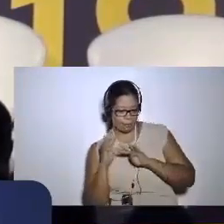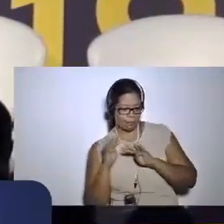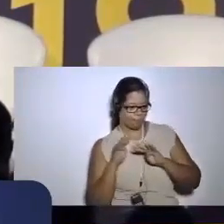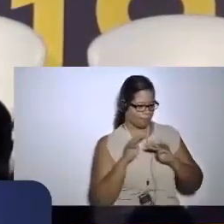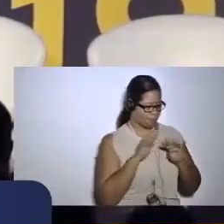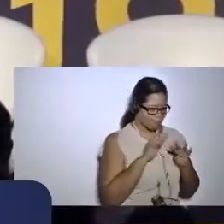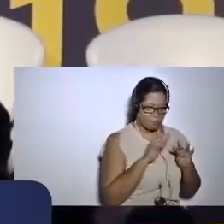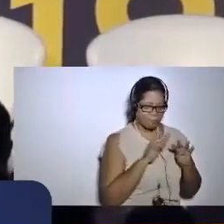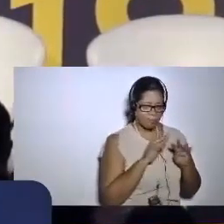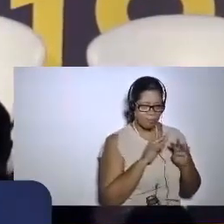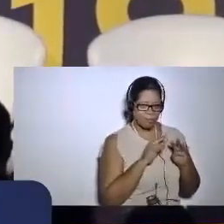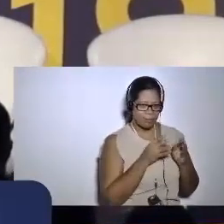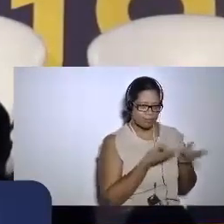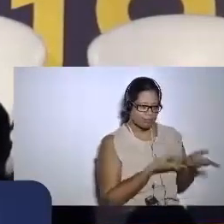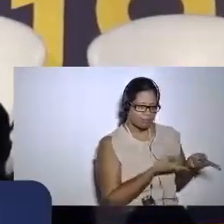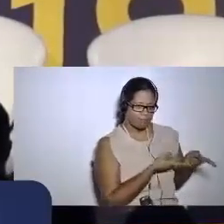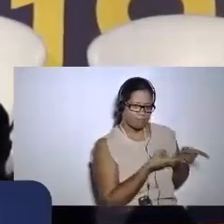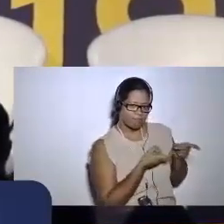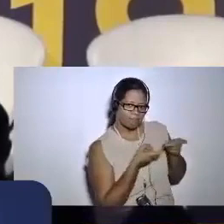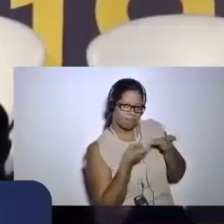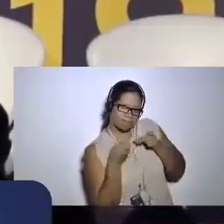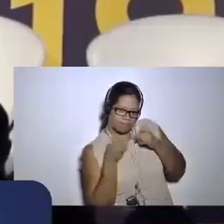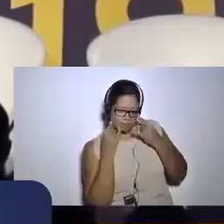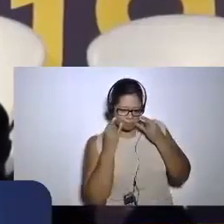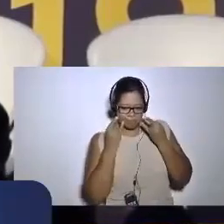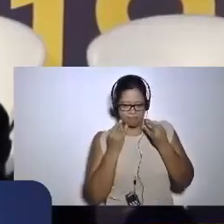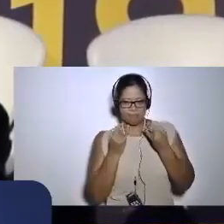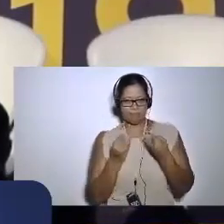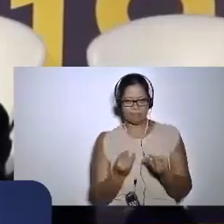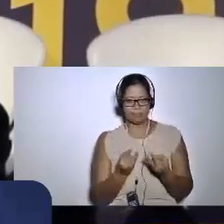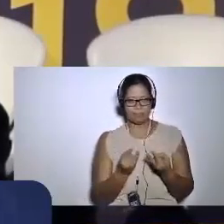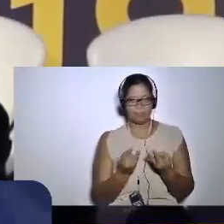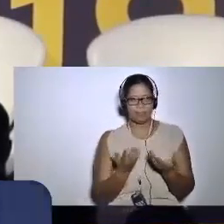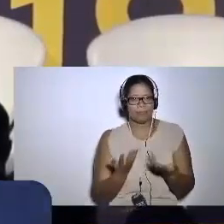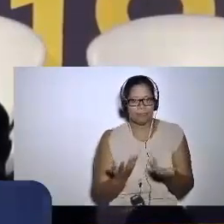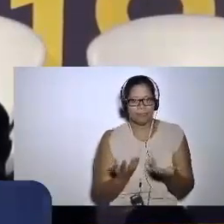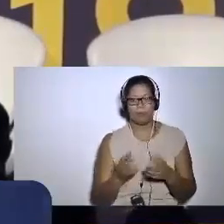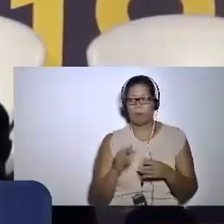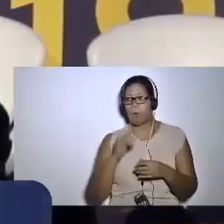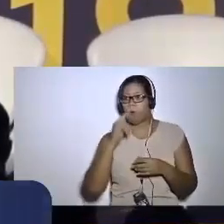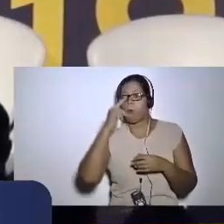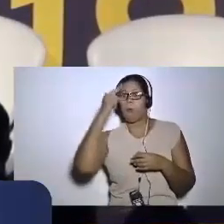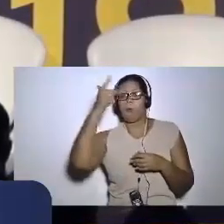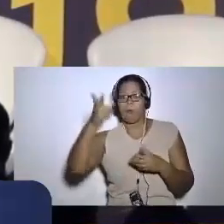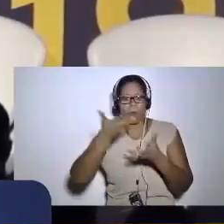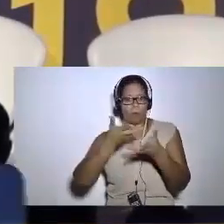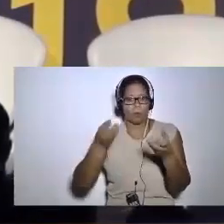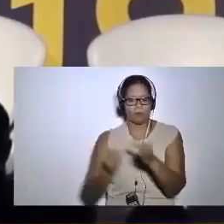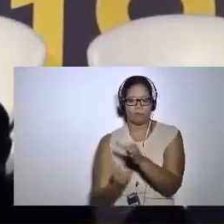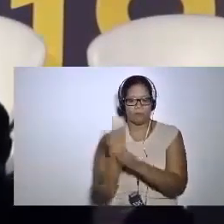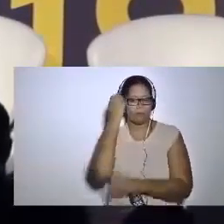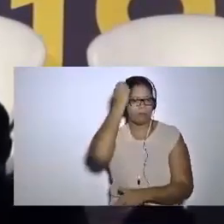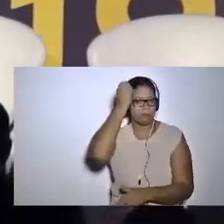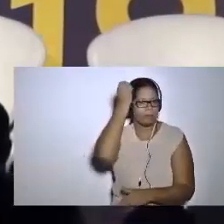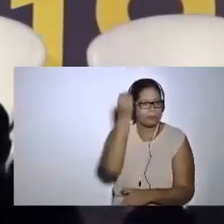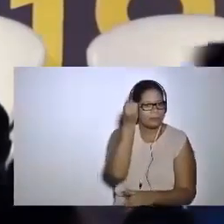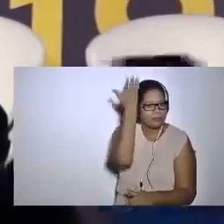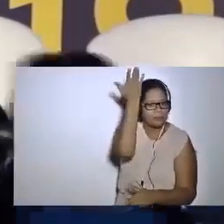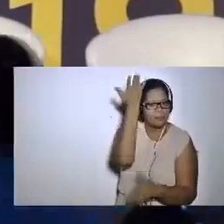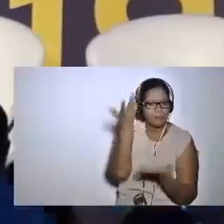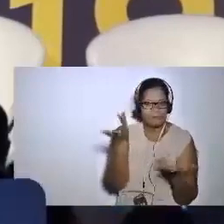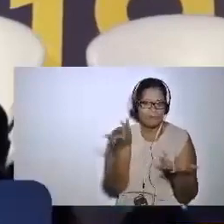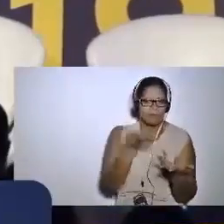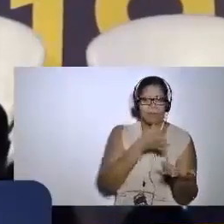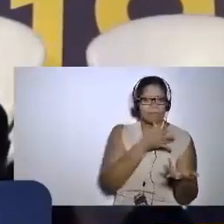su atención. Y esta es la parte clave, no va a haber ninguna más atención para crear esta grande cosa que viene,